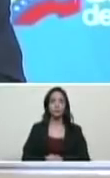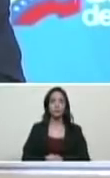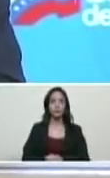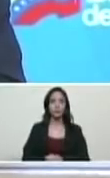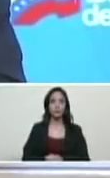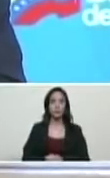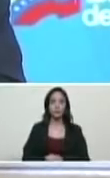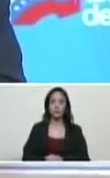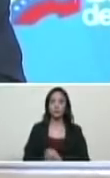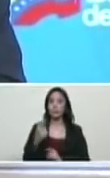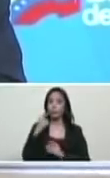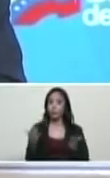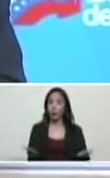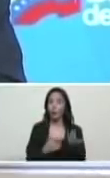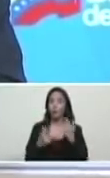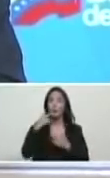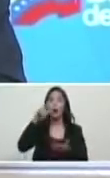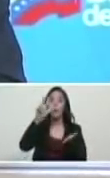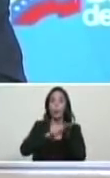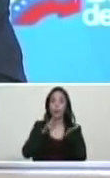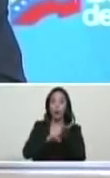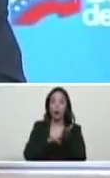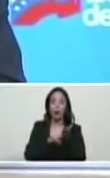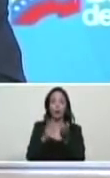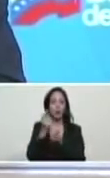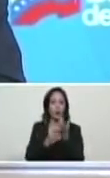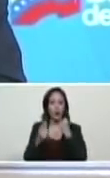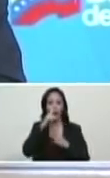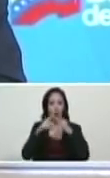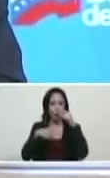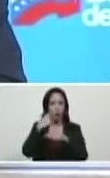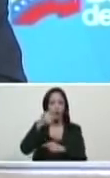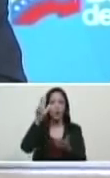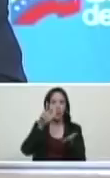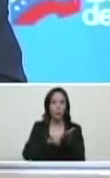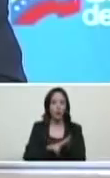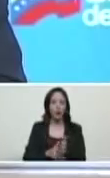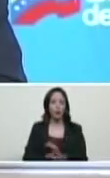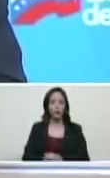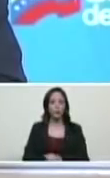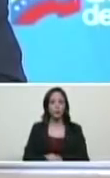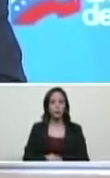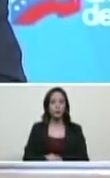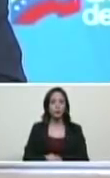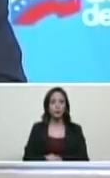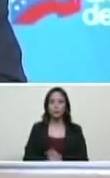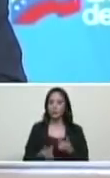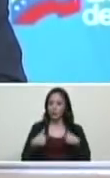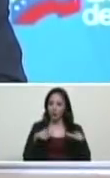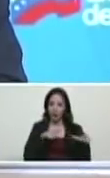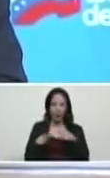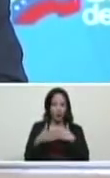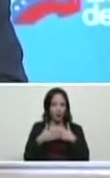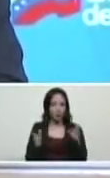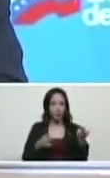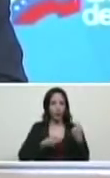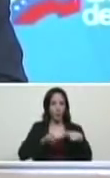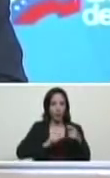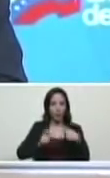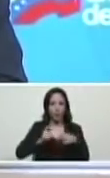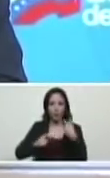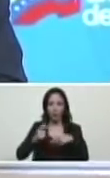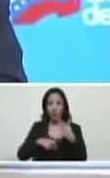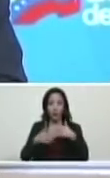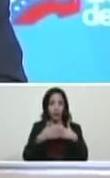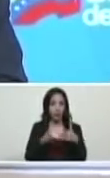Ir a la búsqueda. Yo he aprobado una primera cartera para el próximo año, que ya está disponible. Al